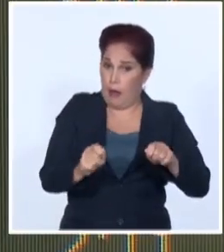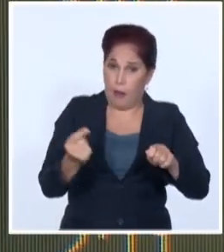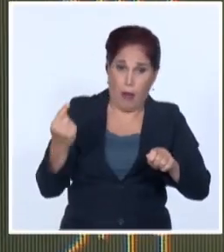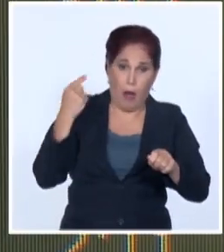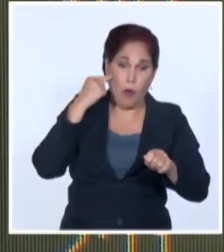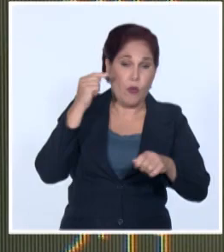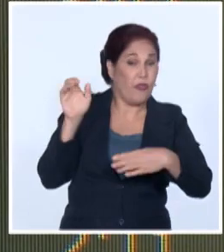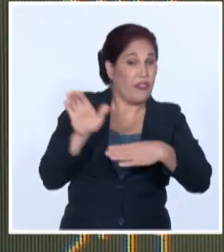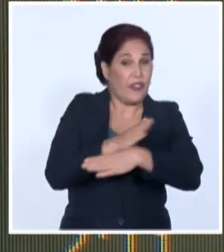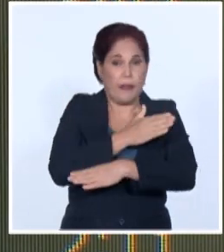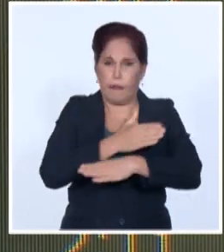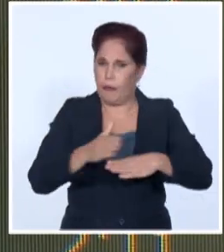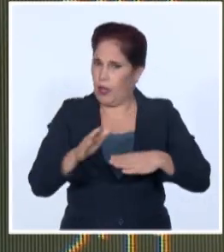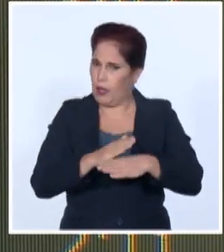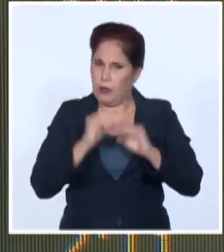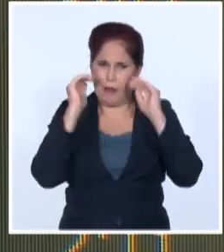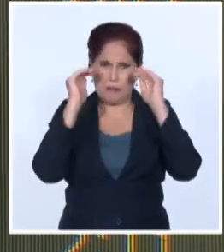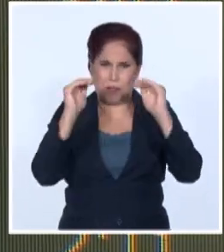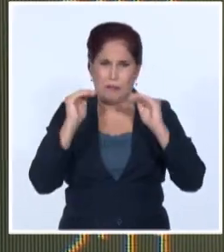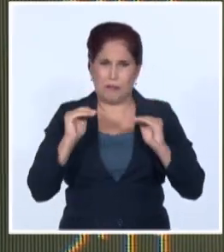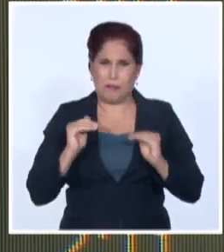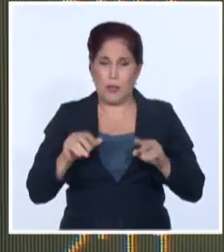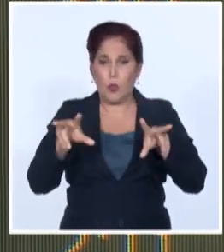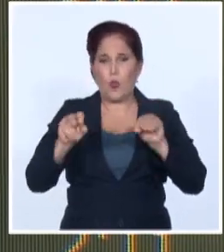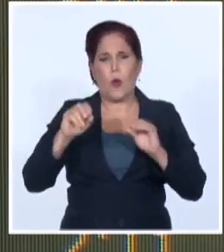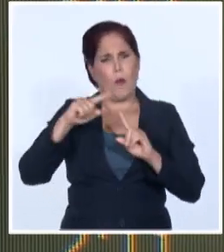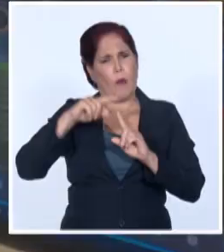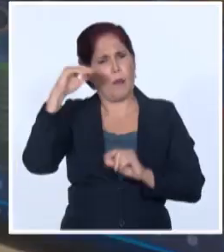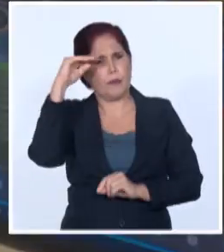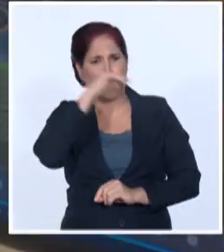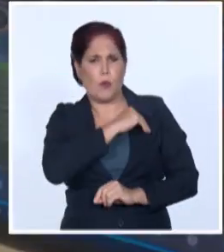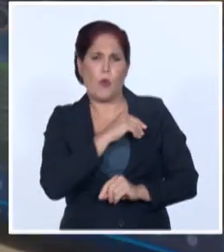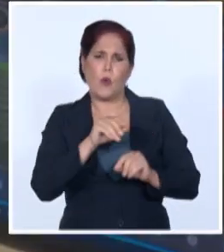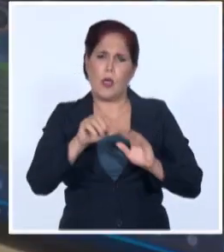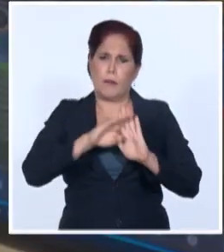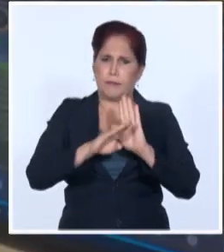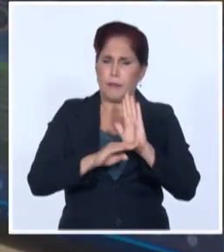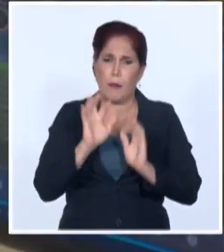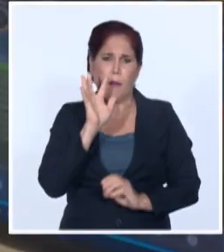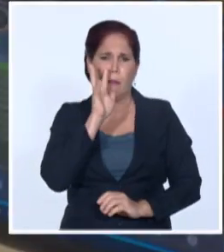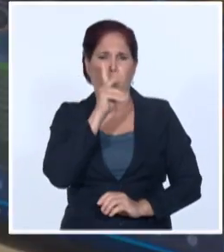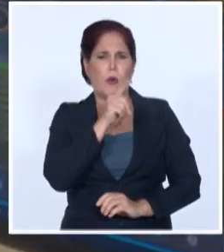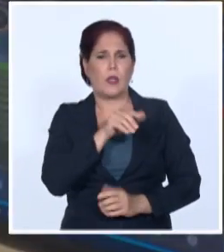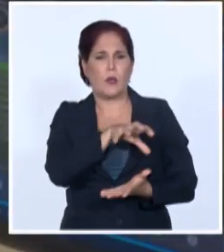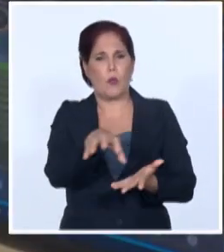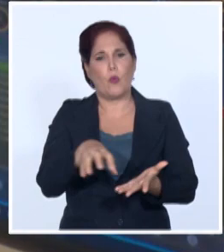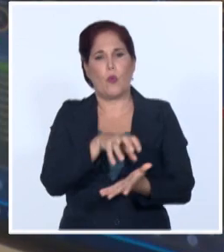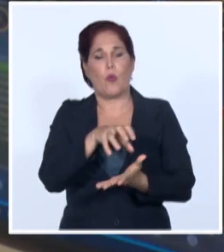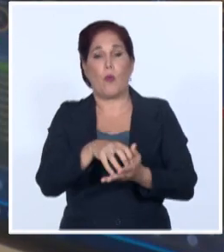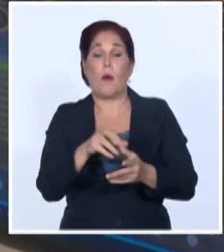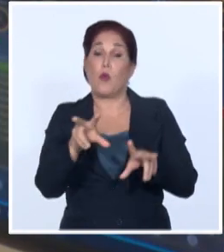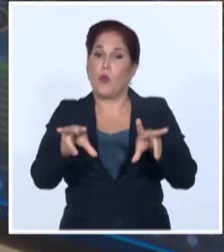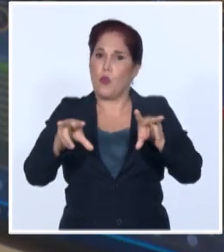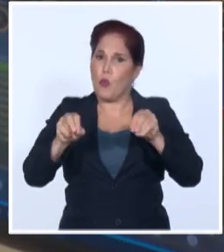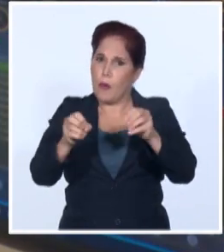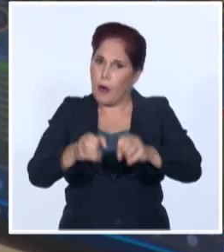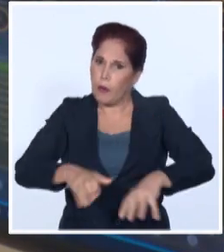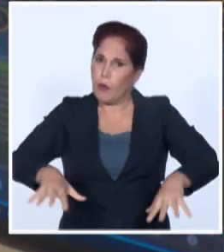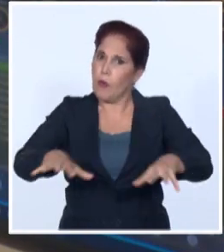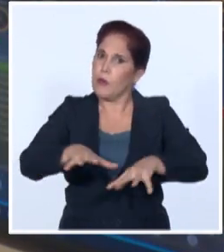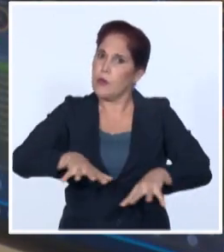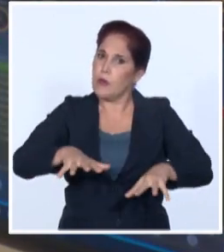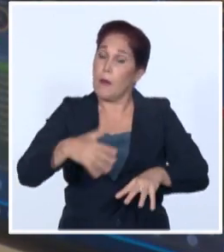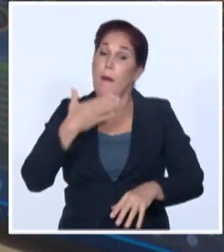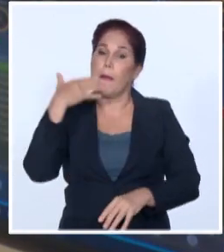parte de todo este proceso de embellecimiento de nuestra emisora y por supuesto de propiciar nuevas condiciones para el